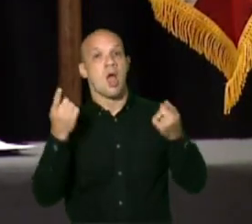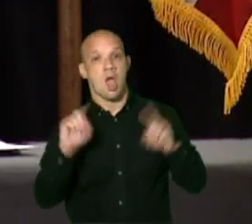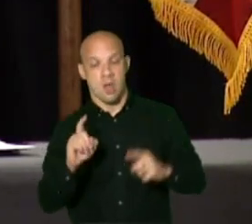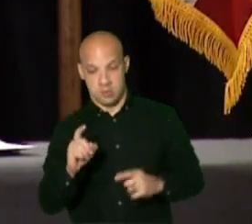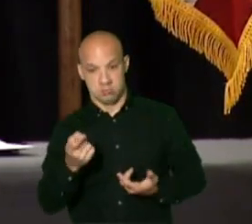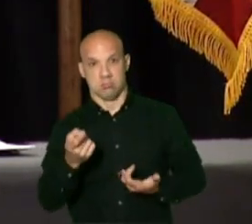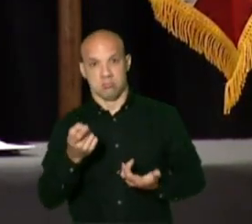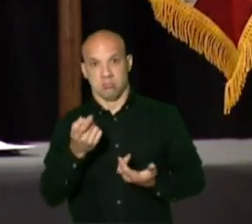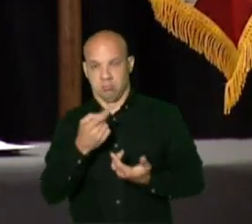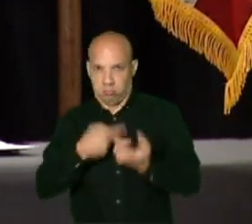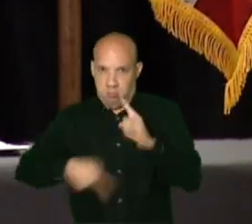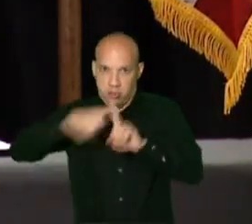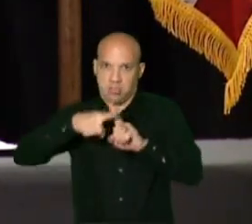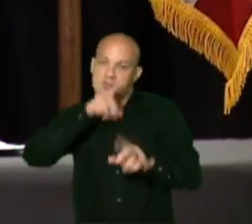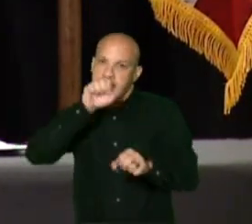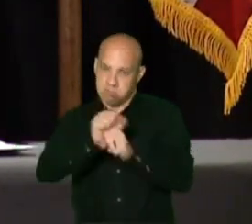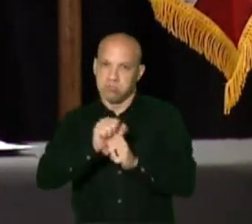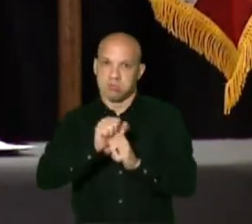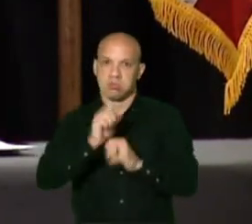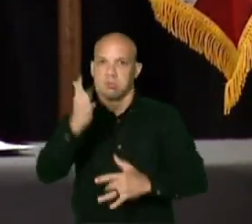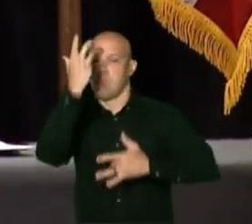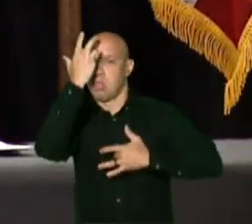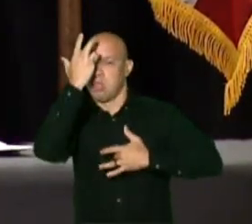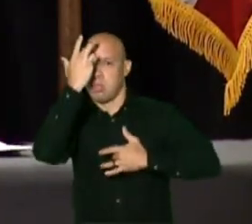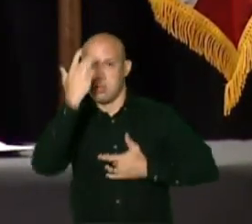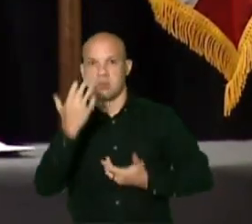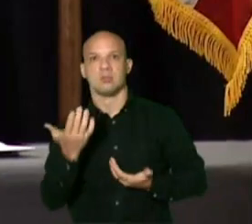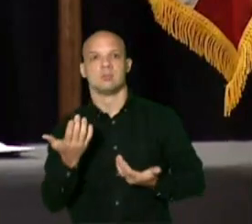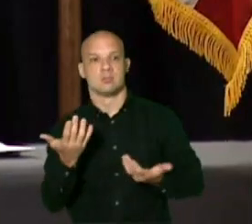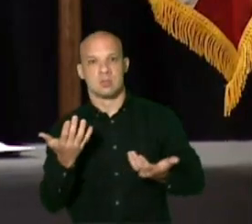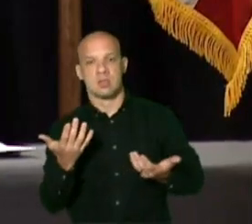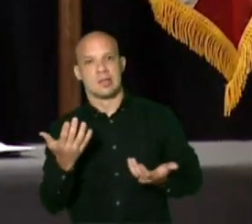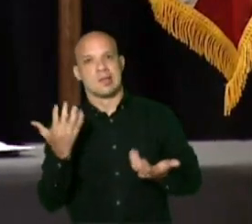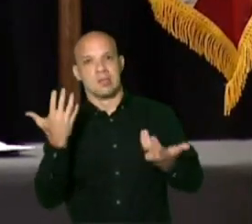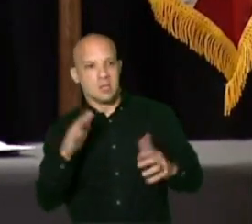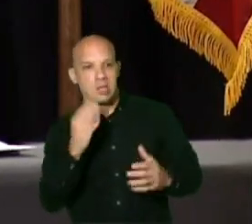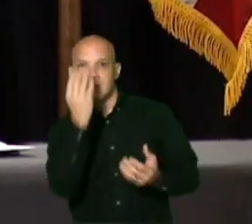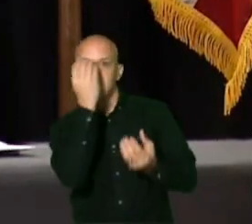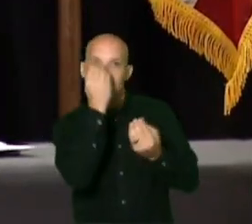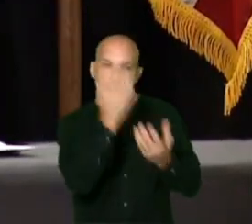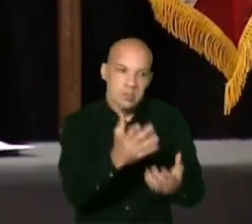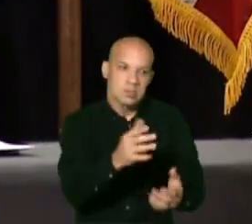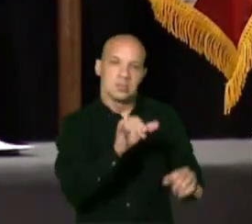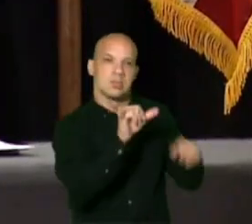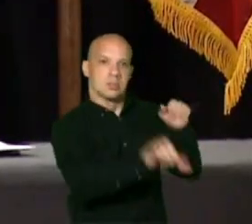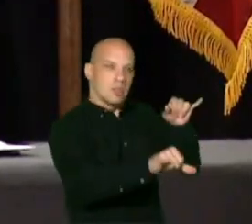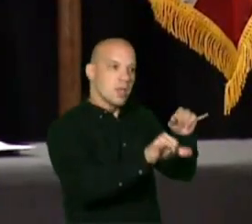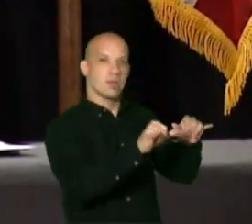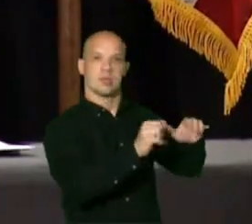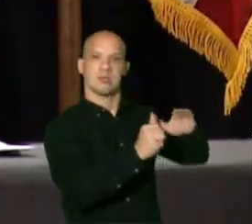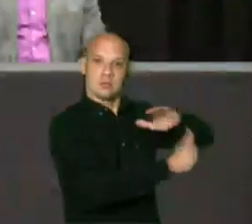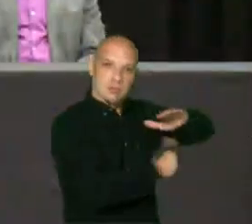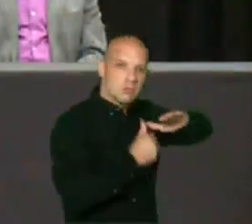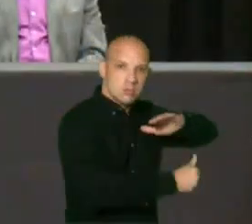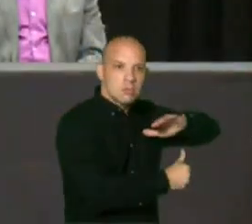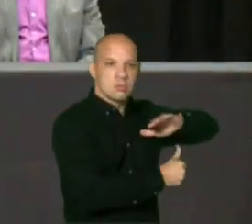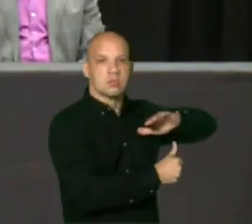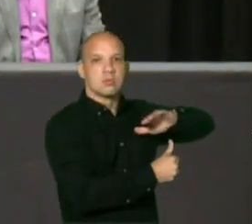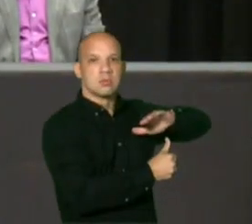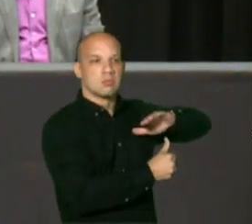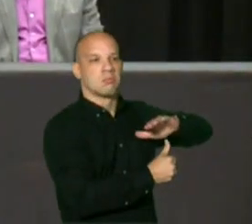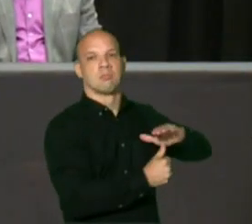diagnóstico de COVID positivo, que aún con las advertencias de que no pueden transitar y que deben permanecer en una cuarentena en